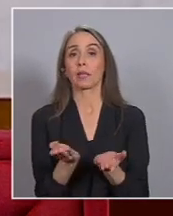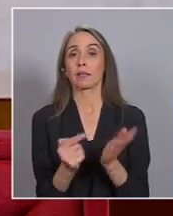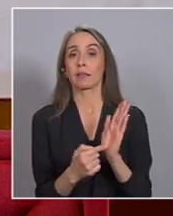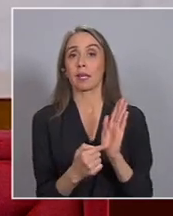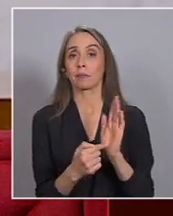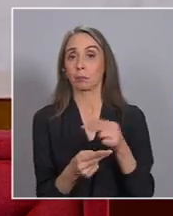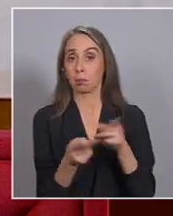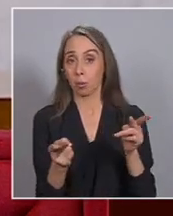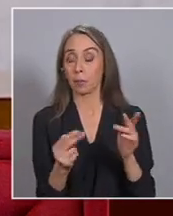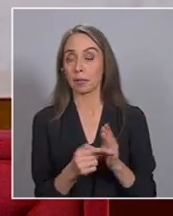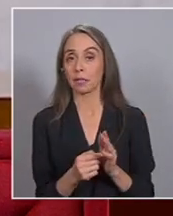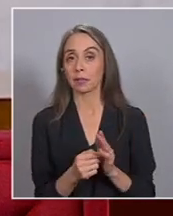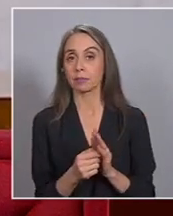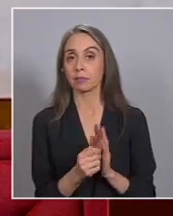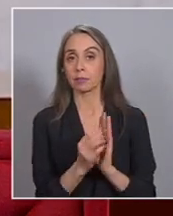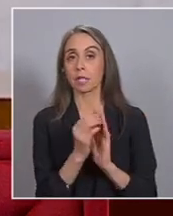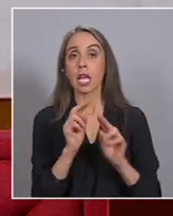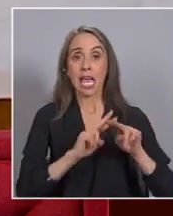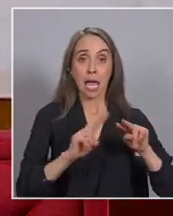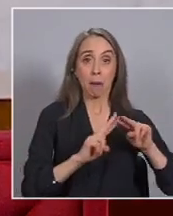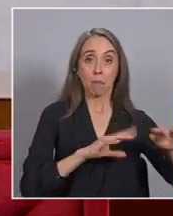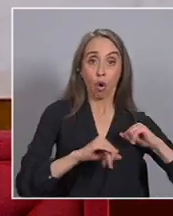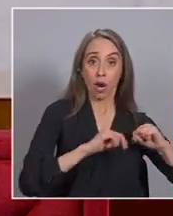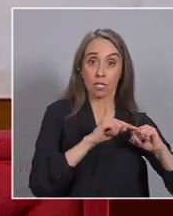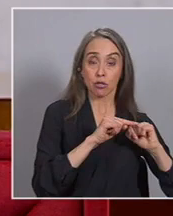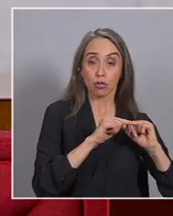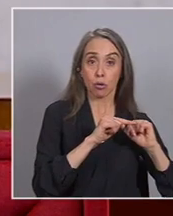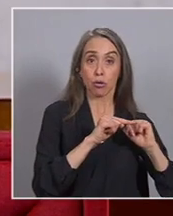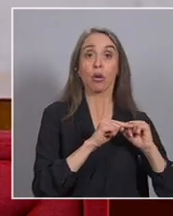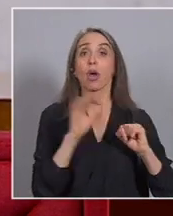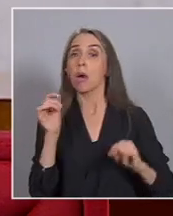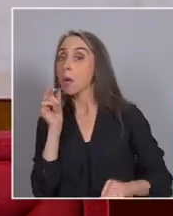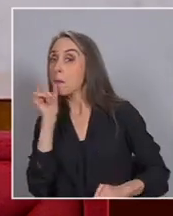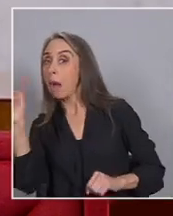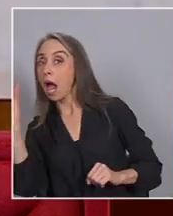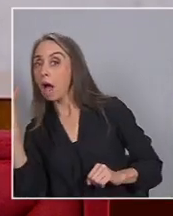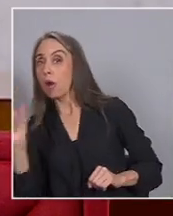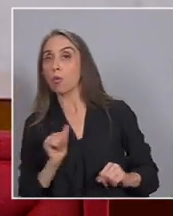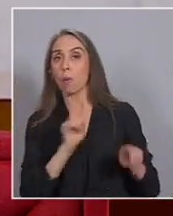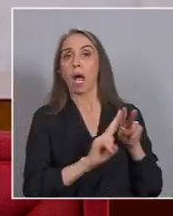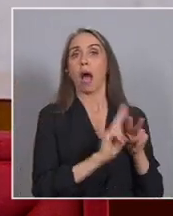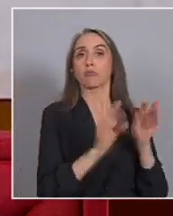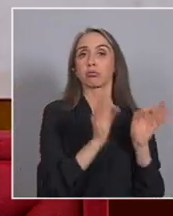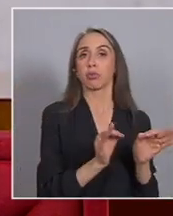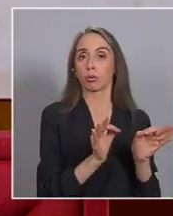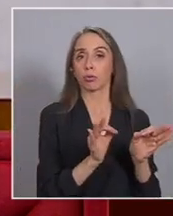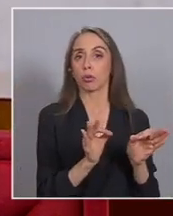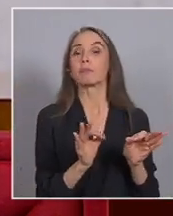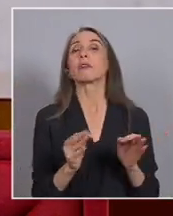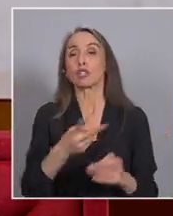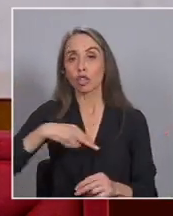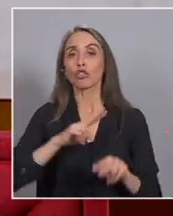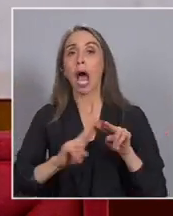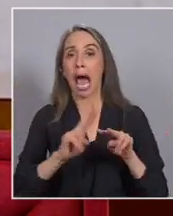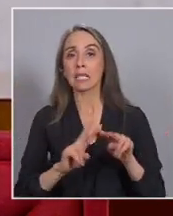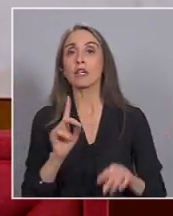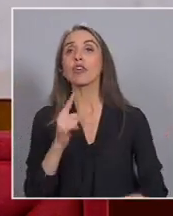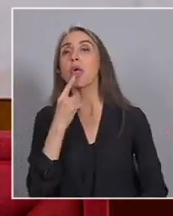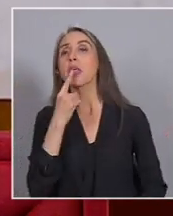que hemos puesto las acciones donde hemos puesto las palabras. Estamos haciendo, no